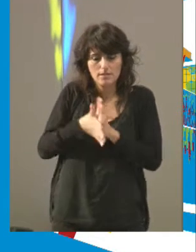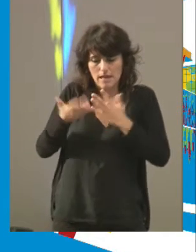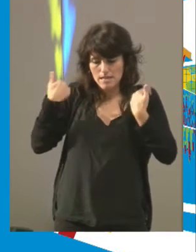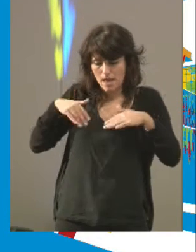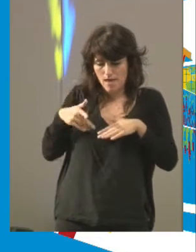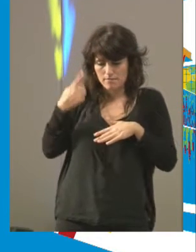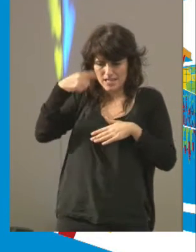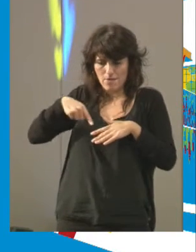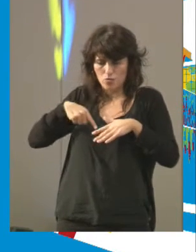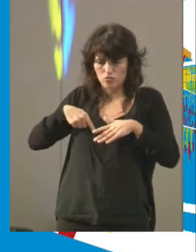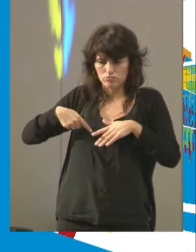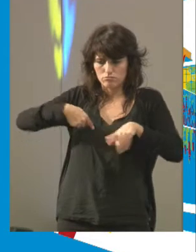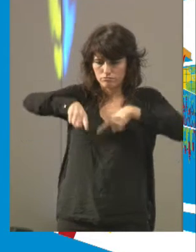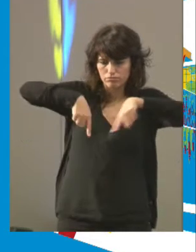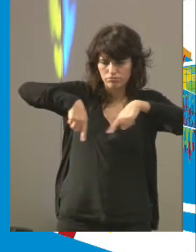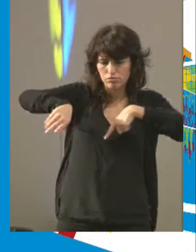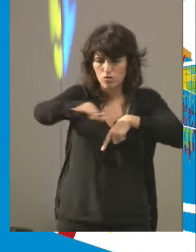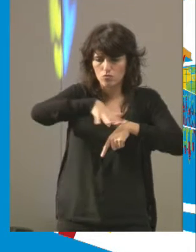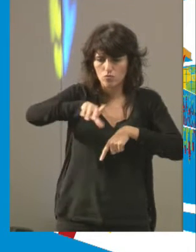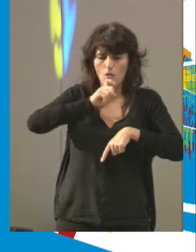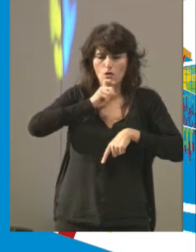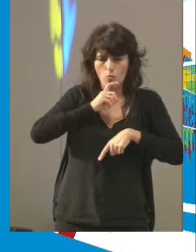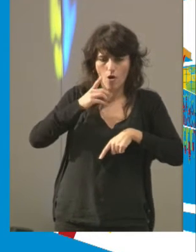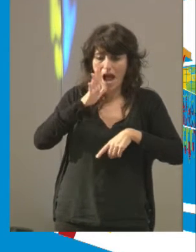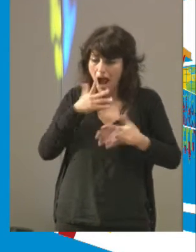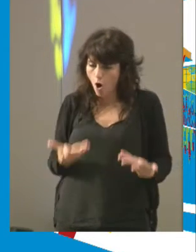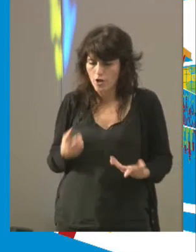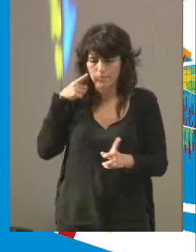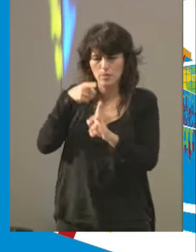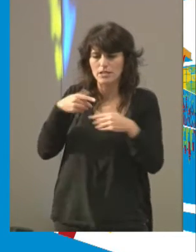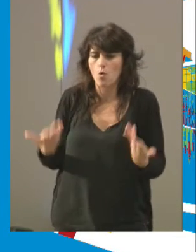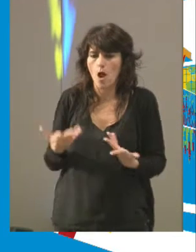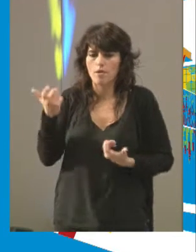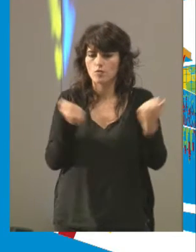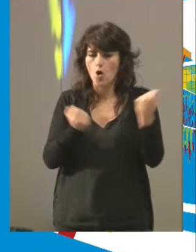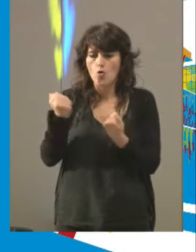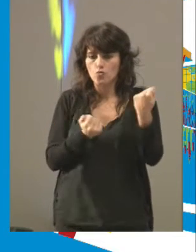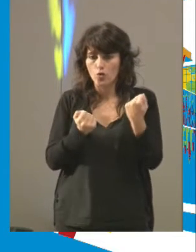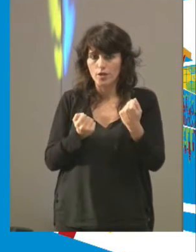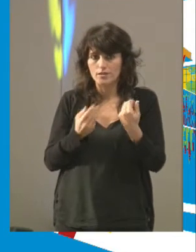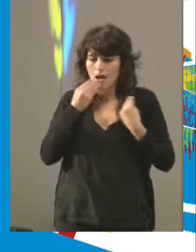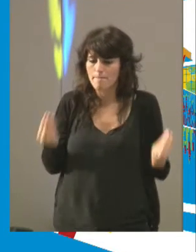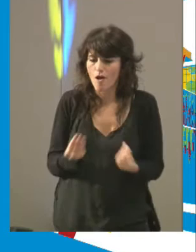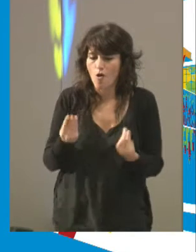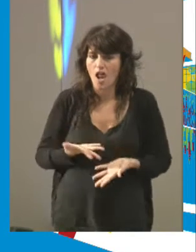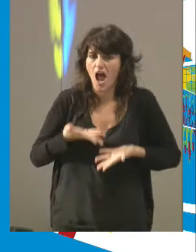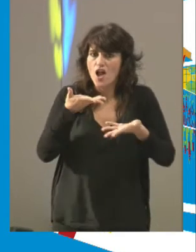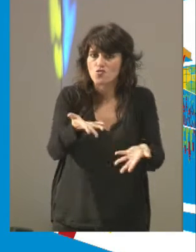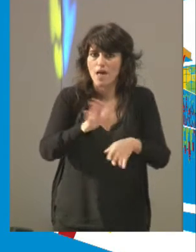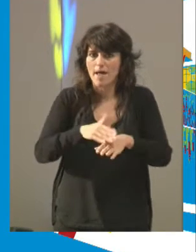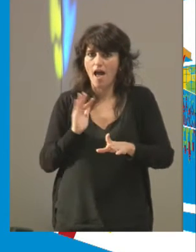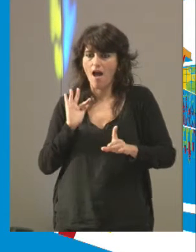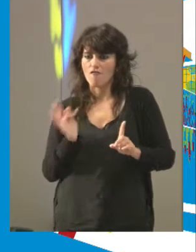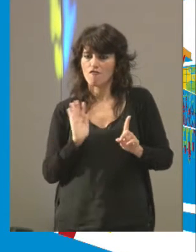sabemos cuáles son las rutas, ahora lo que queremos es mejorar a los conductores, ayudar a los conductores a cuándo tienen que